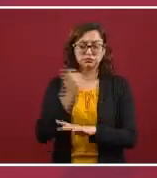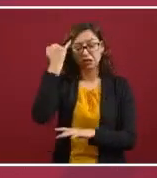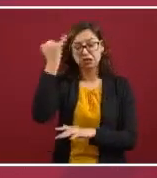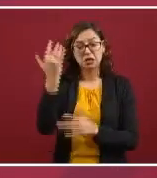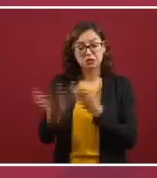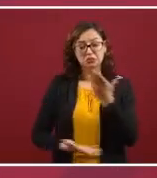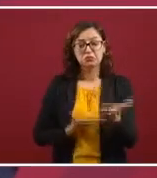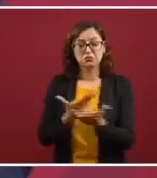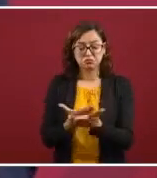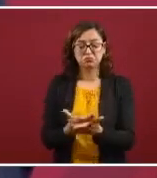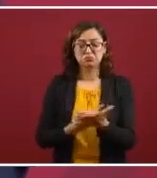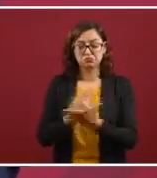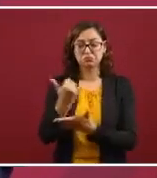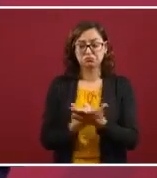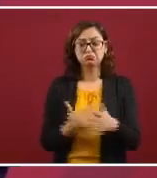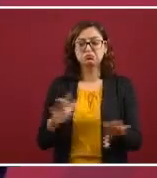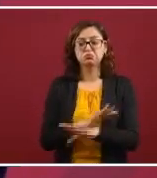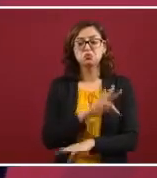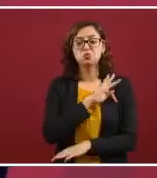iniciativa, el proyecto,